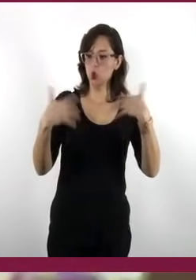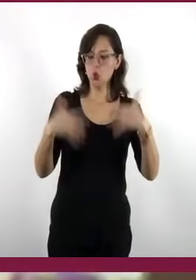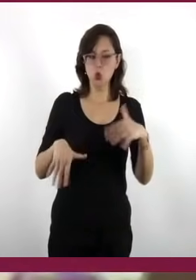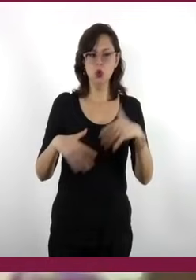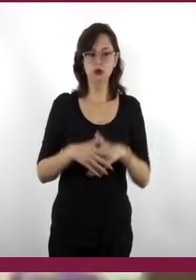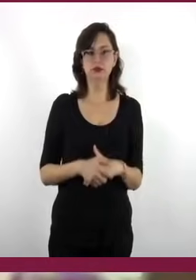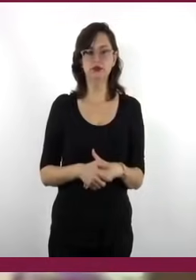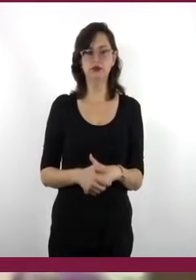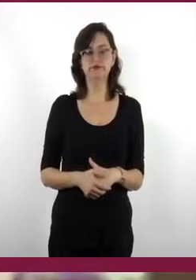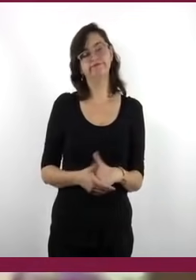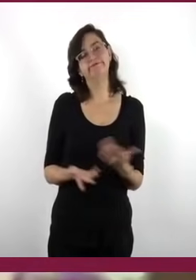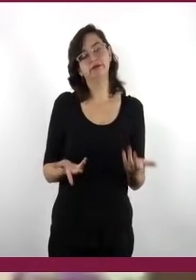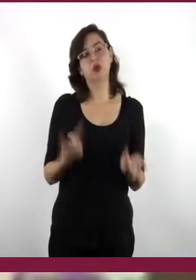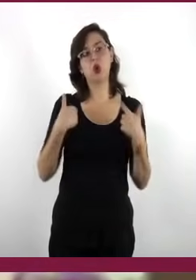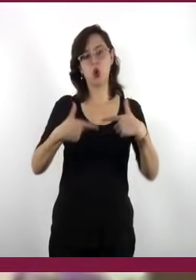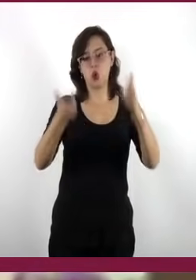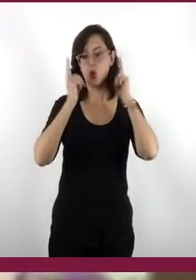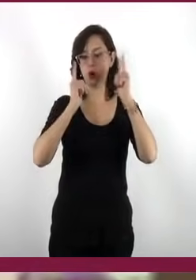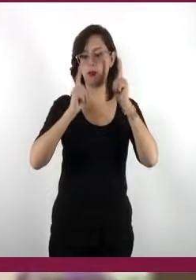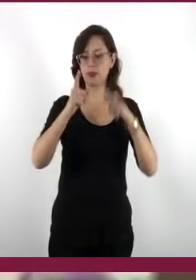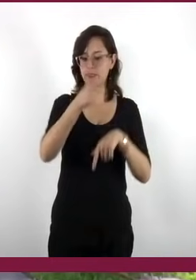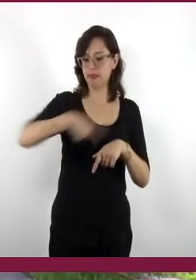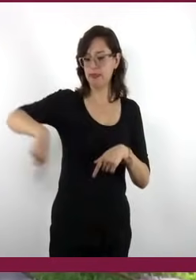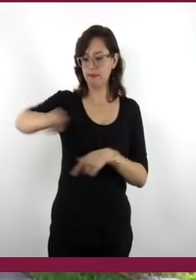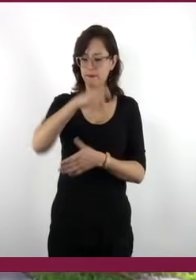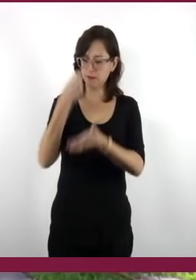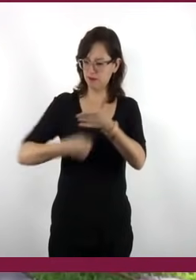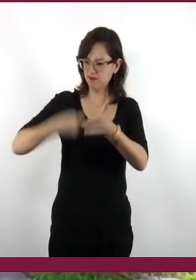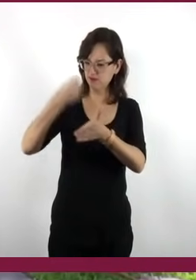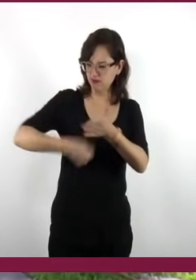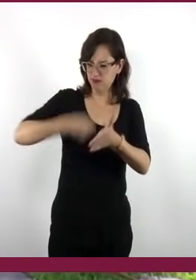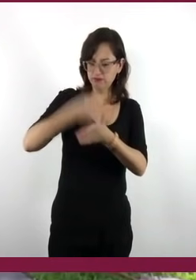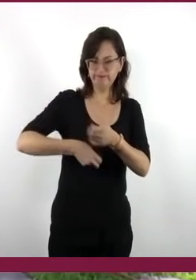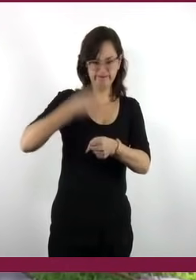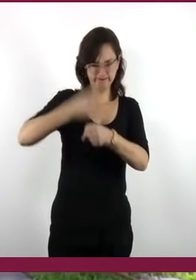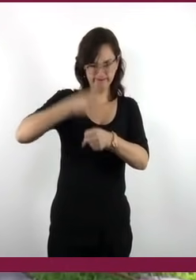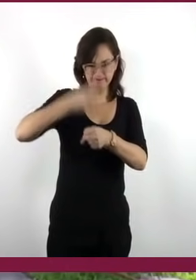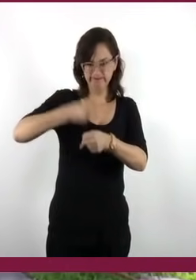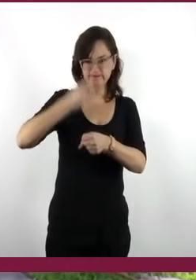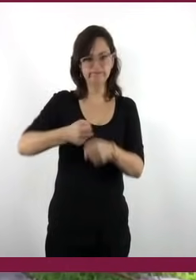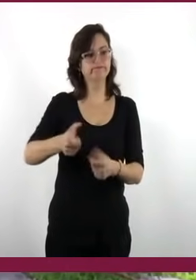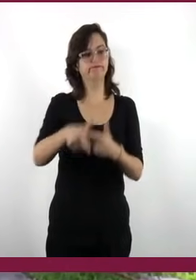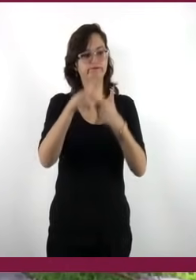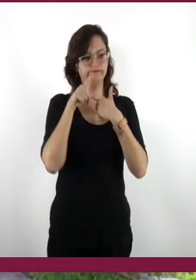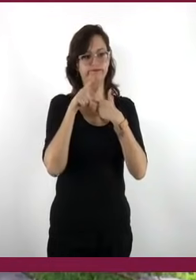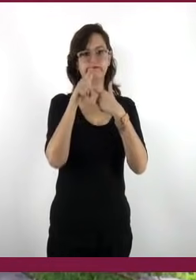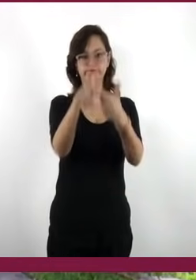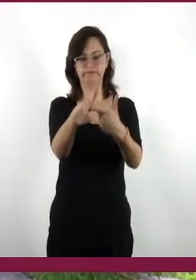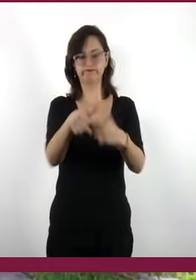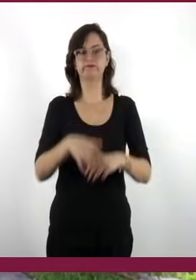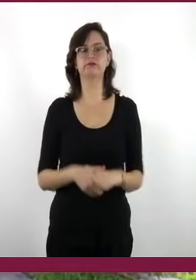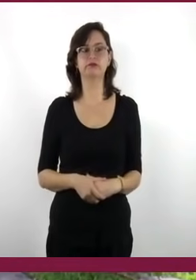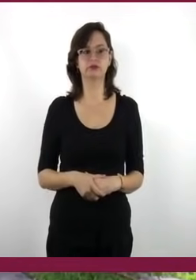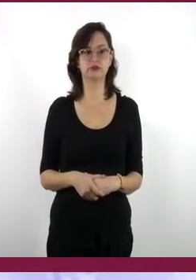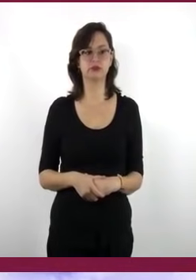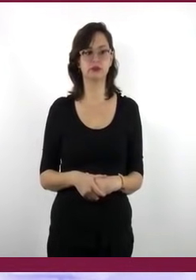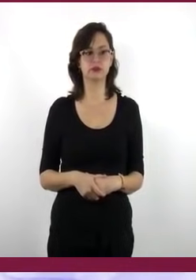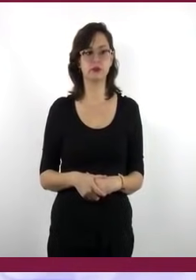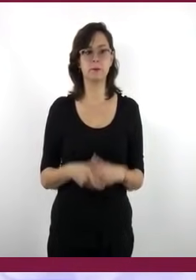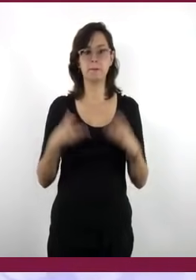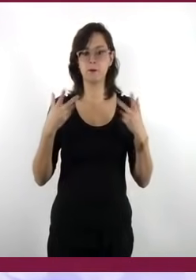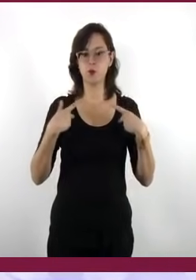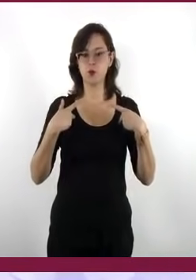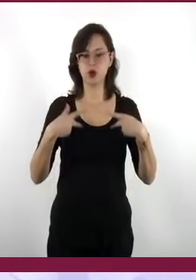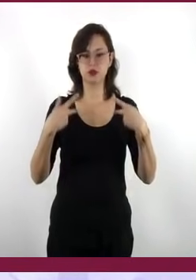solo ruego porque se mantengan muy tercos, muy necios en esto que acaban de arrancar. Que convenzan a